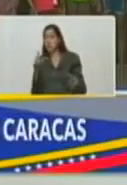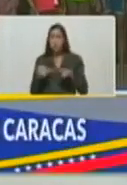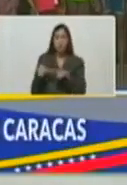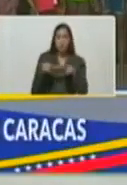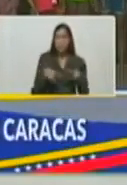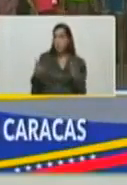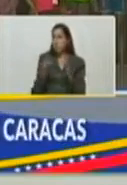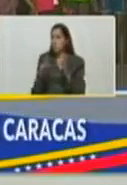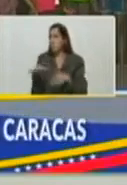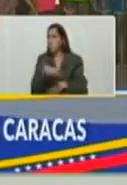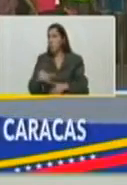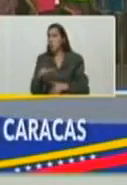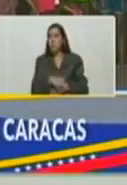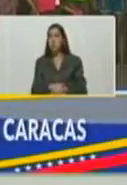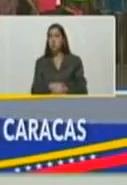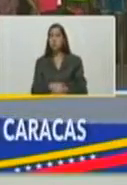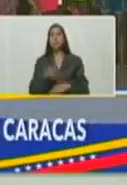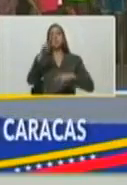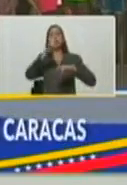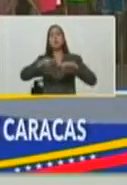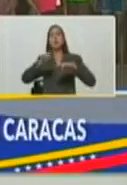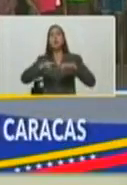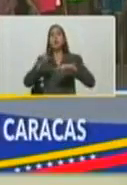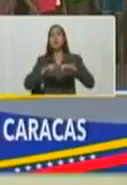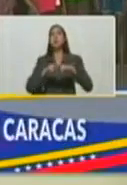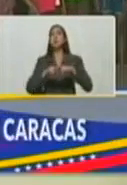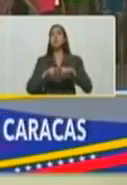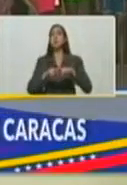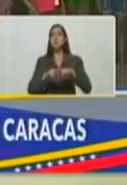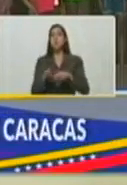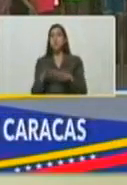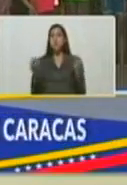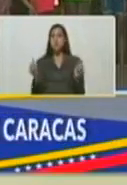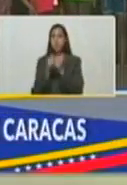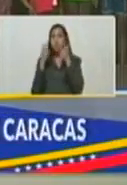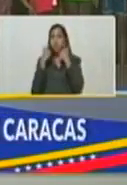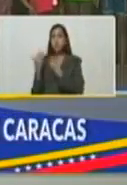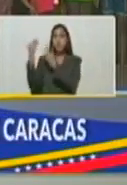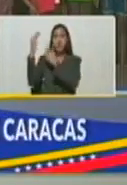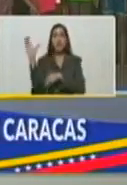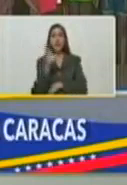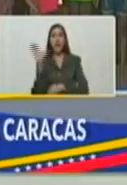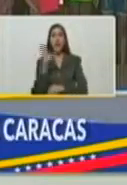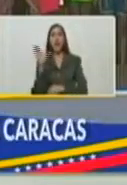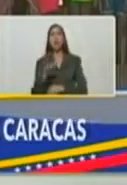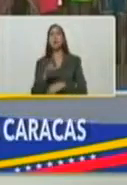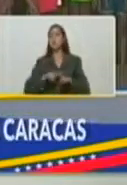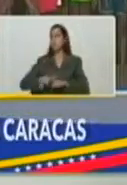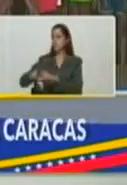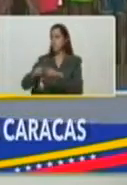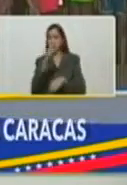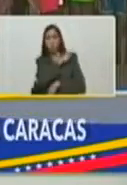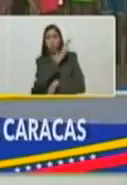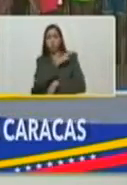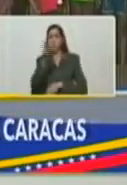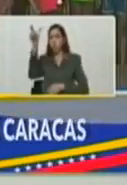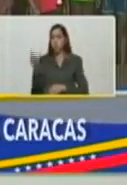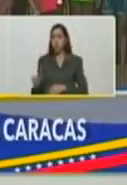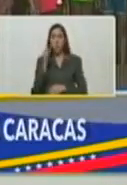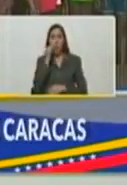de niños, de niñas. Allá está, veo a Nahum Fernández, jefe de gobierno de Caracas.